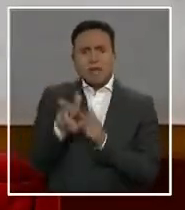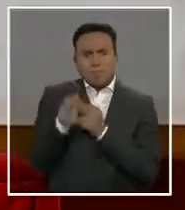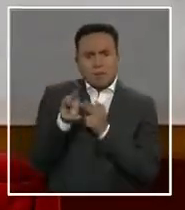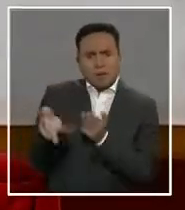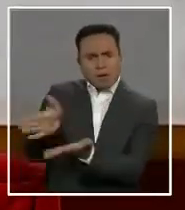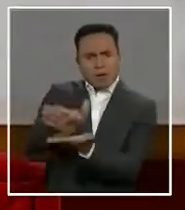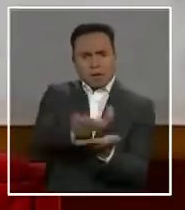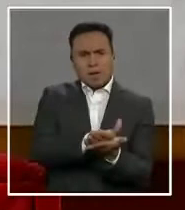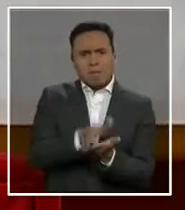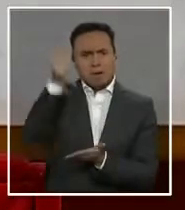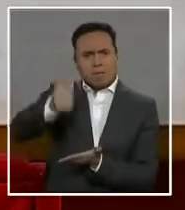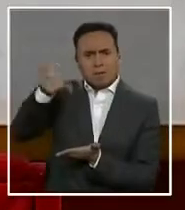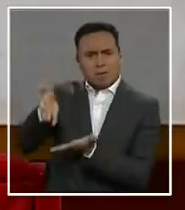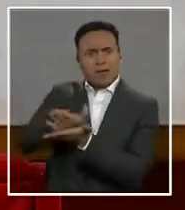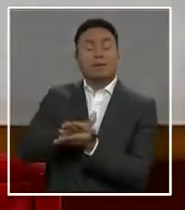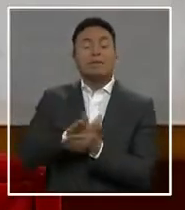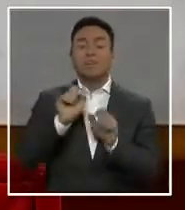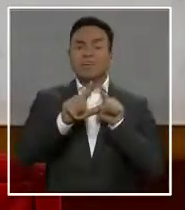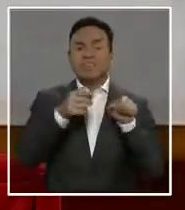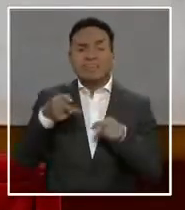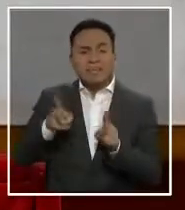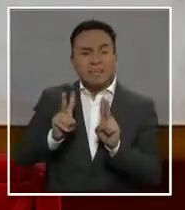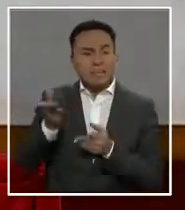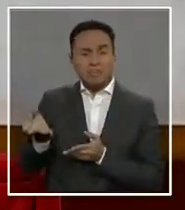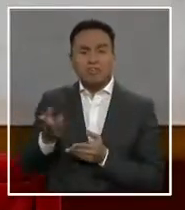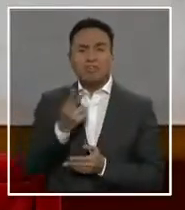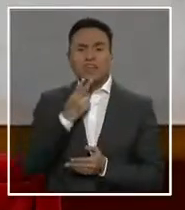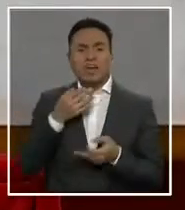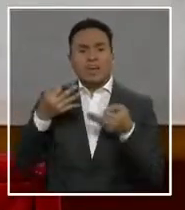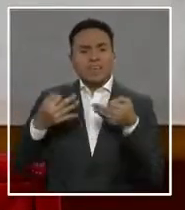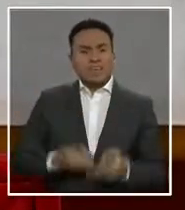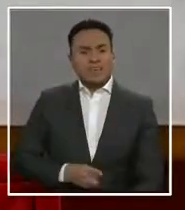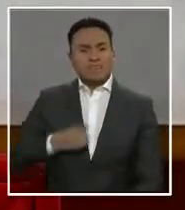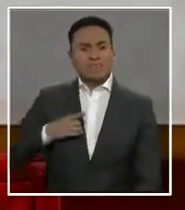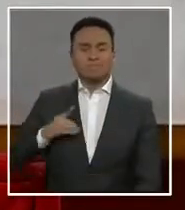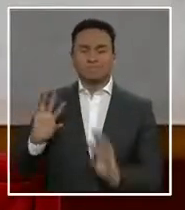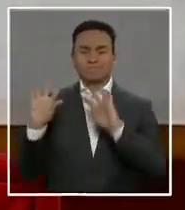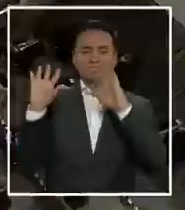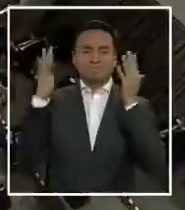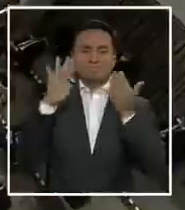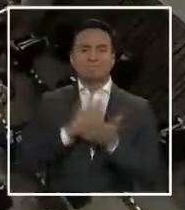asesinados a mansalva por defender su derecho a una vida digna.